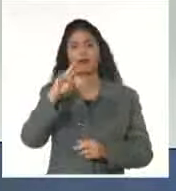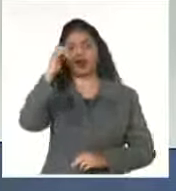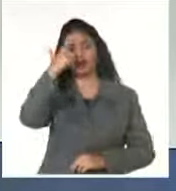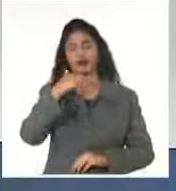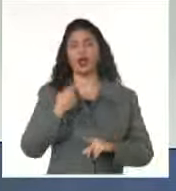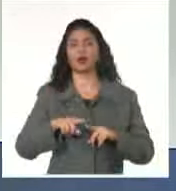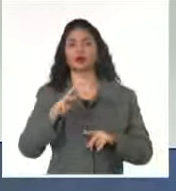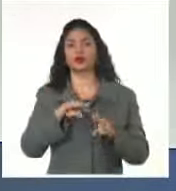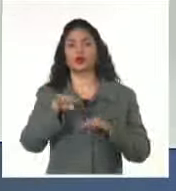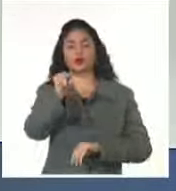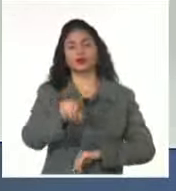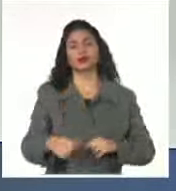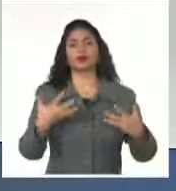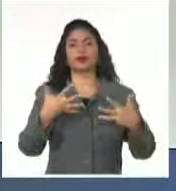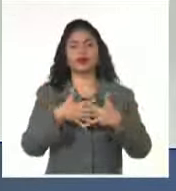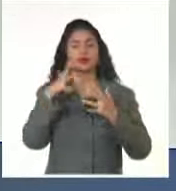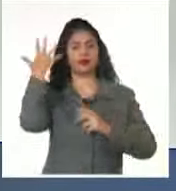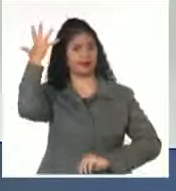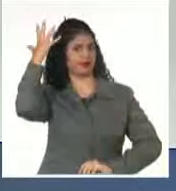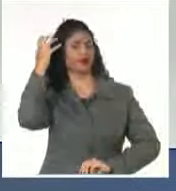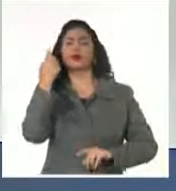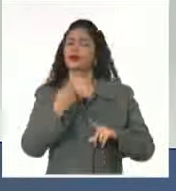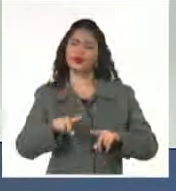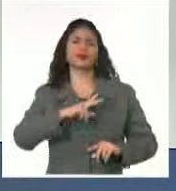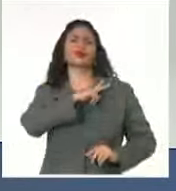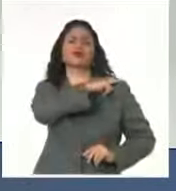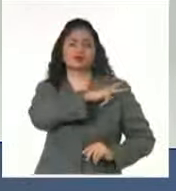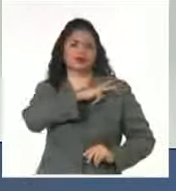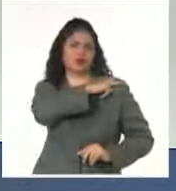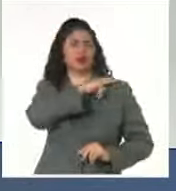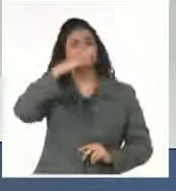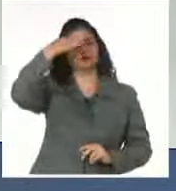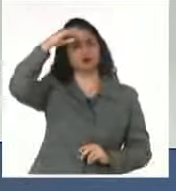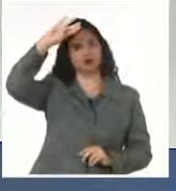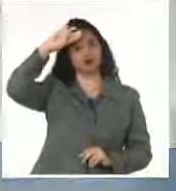Exteriores, Gerardo Peñalver Portal, y otras autoridades del legislativo cubano.